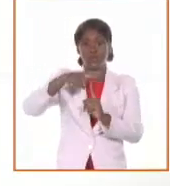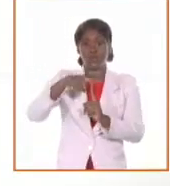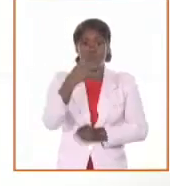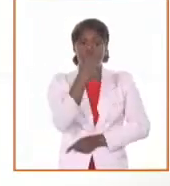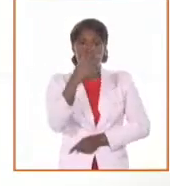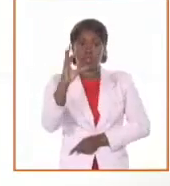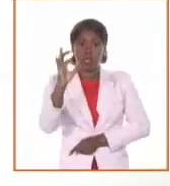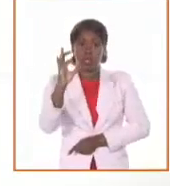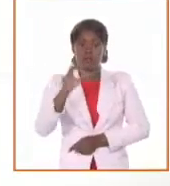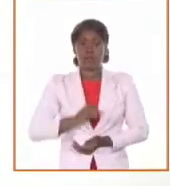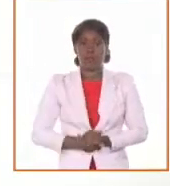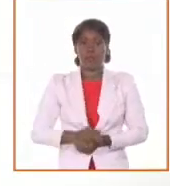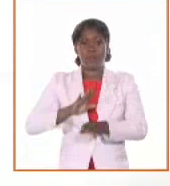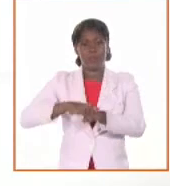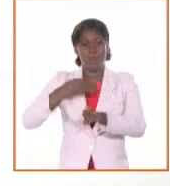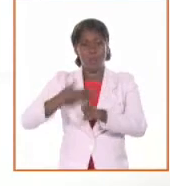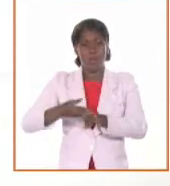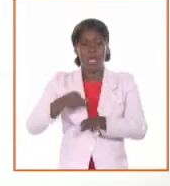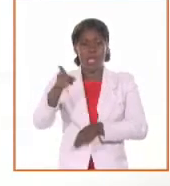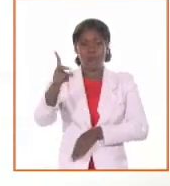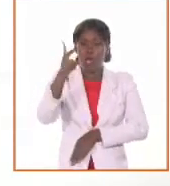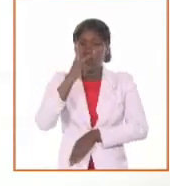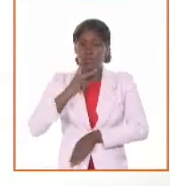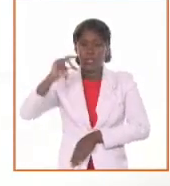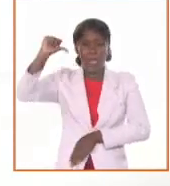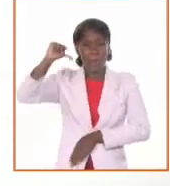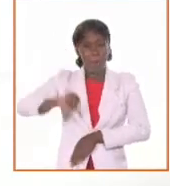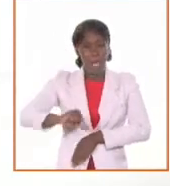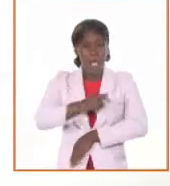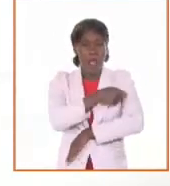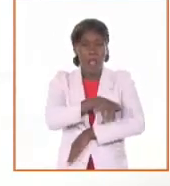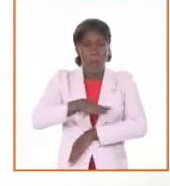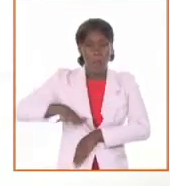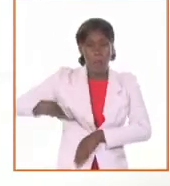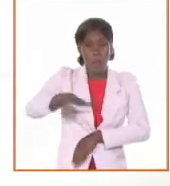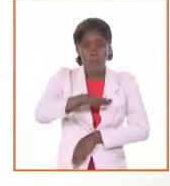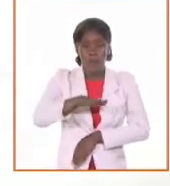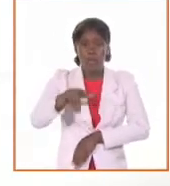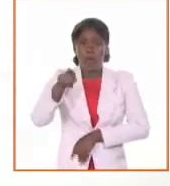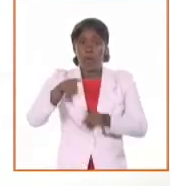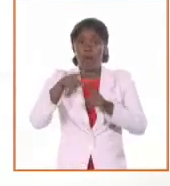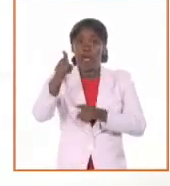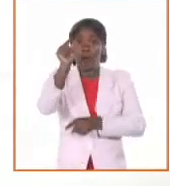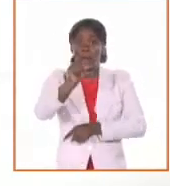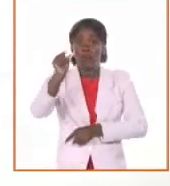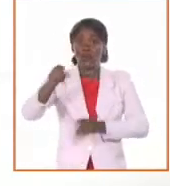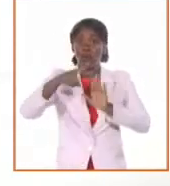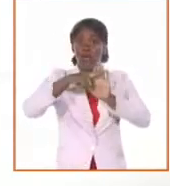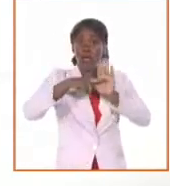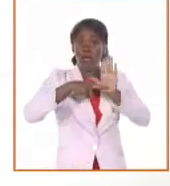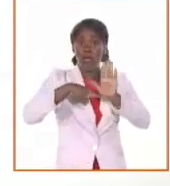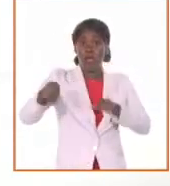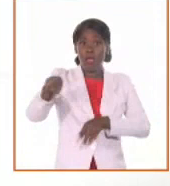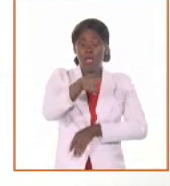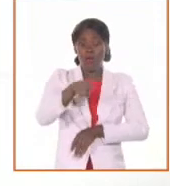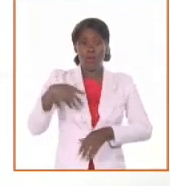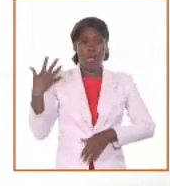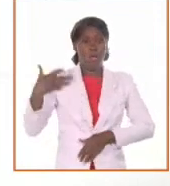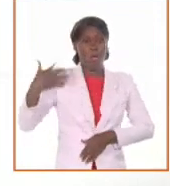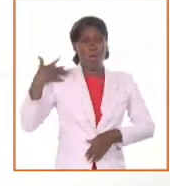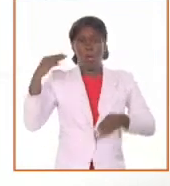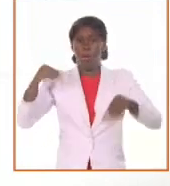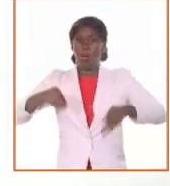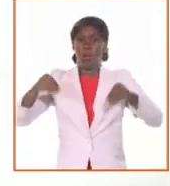el maltrato a la población constante con mala forma y una organización del tiempo pésima